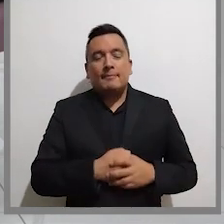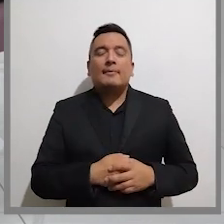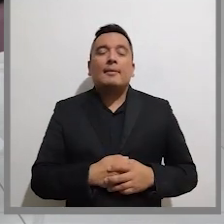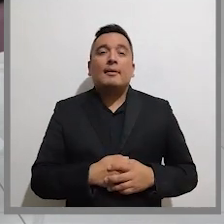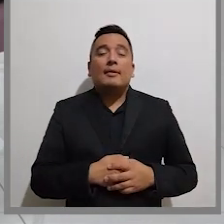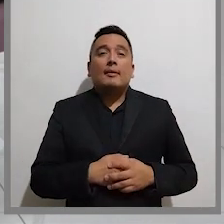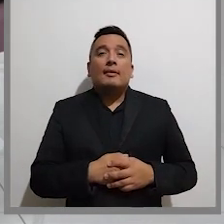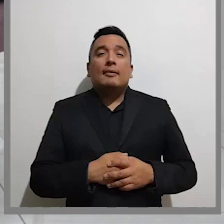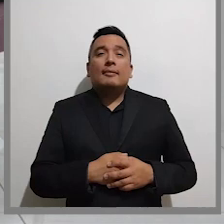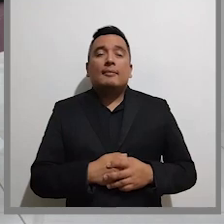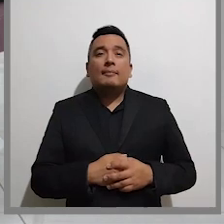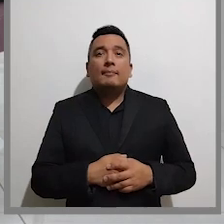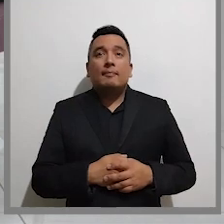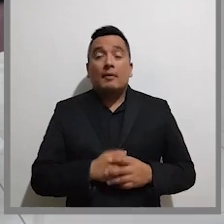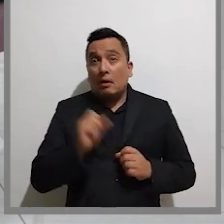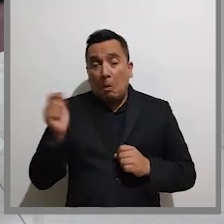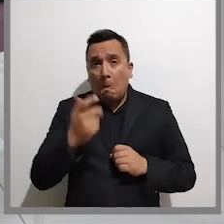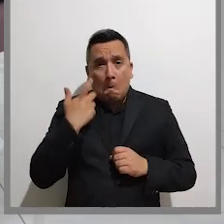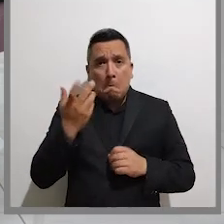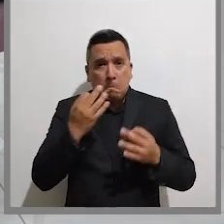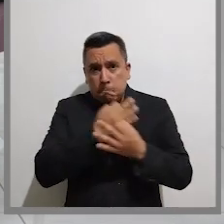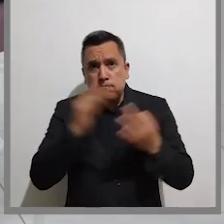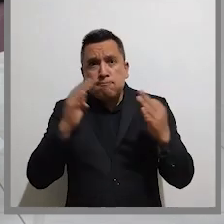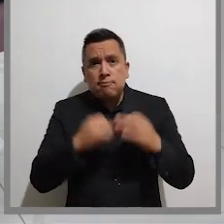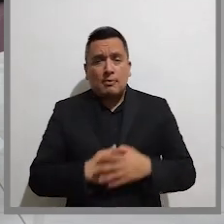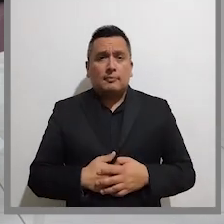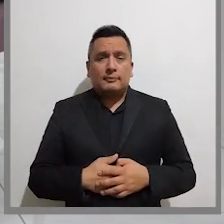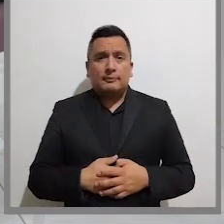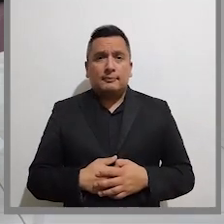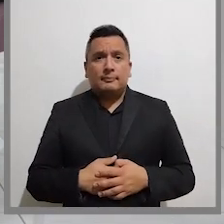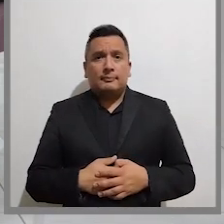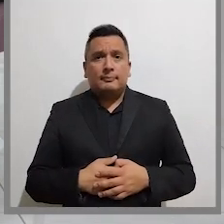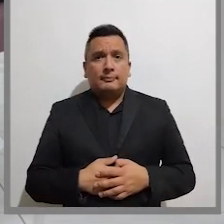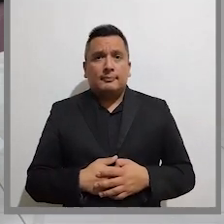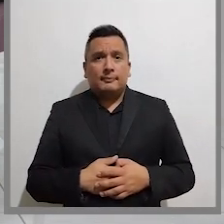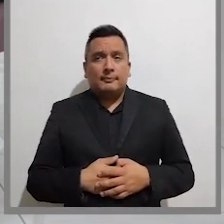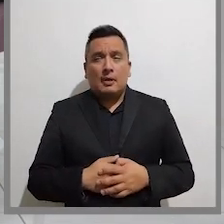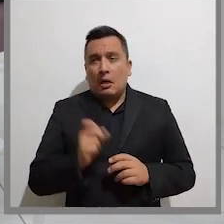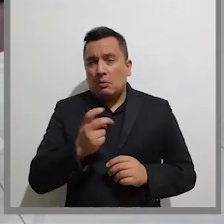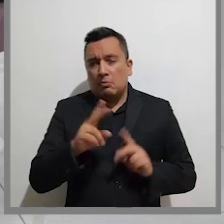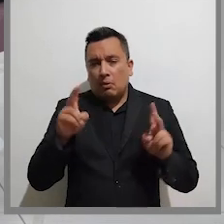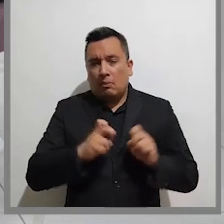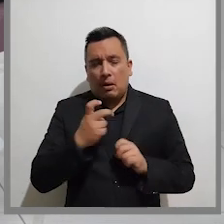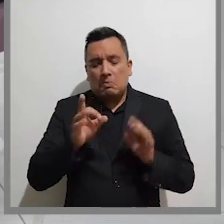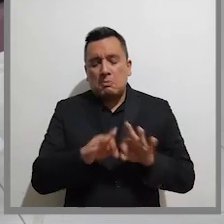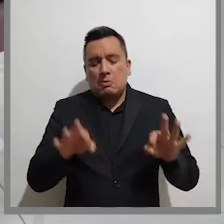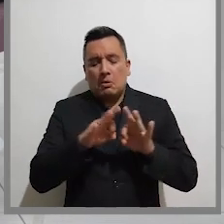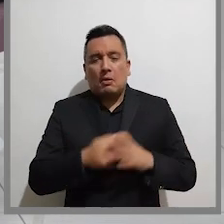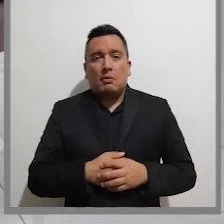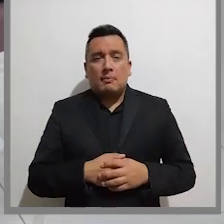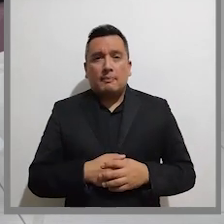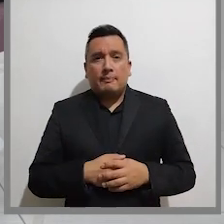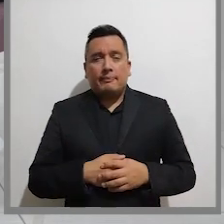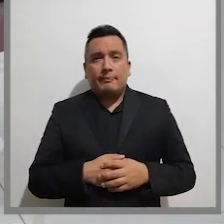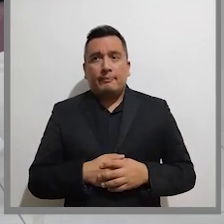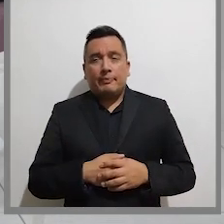este bloque del programa La Urna. ¿Algún mensaje que quisiera darle a las personas que nos estén viendo en torno a esta importante,